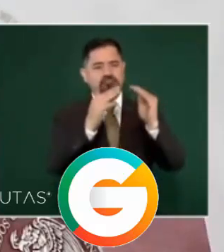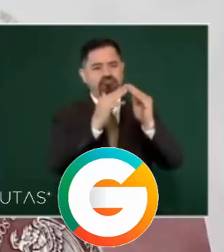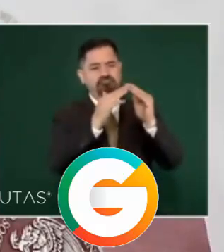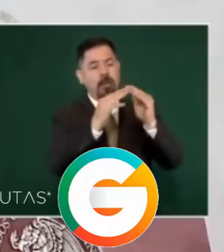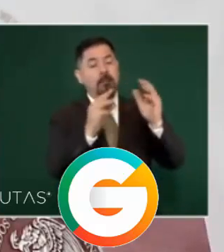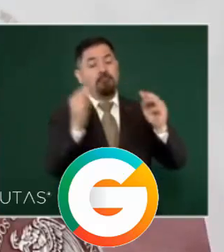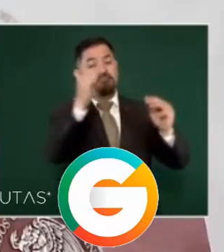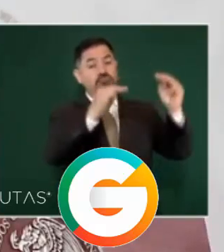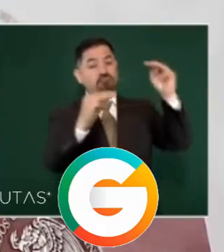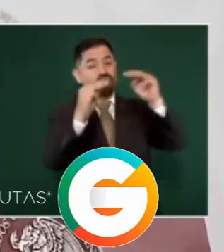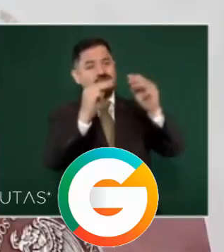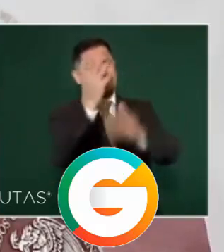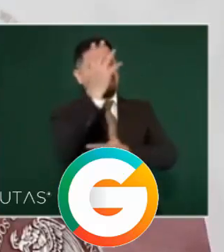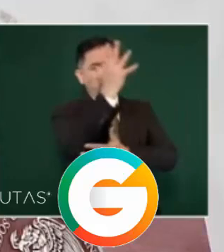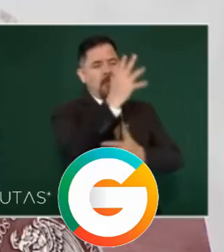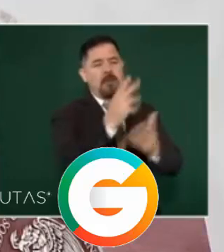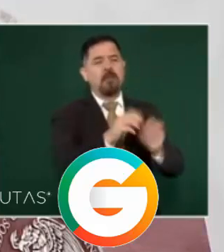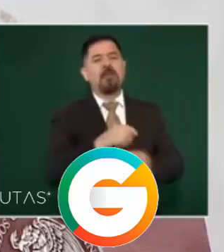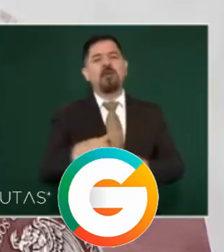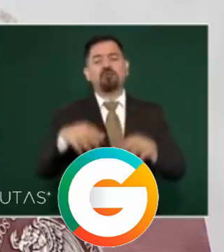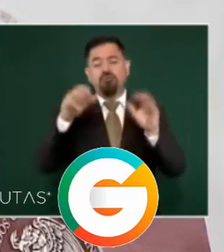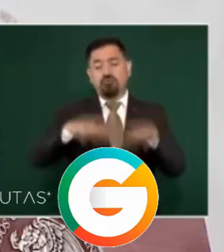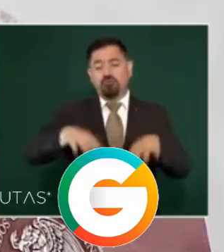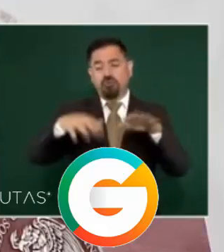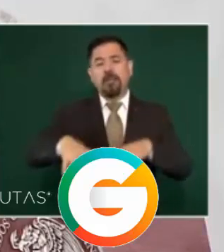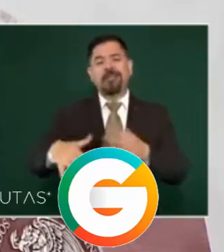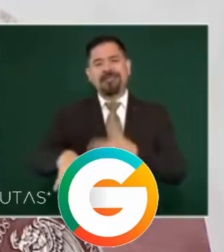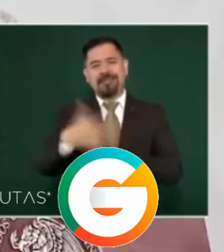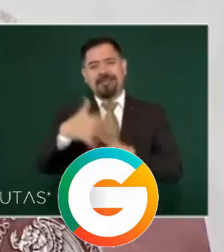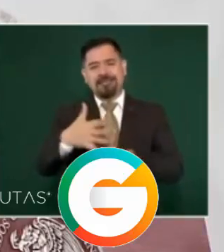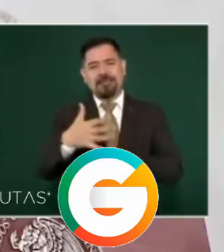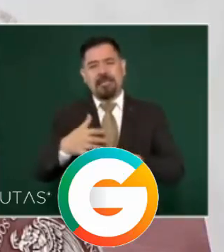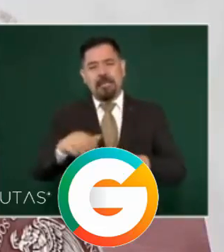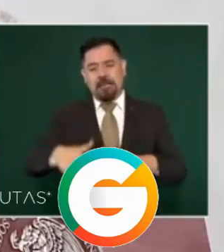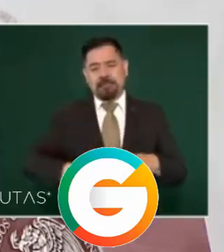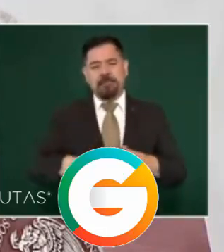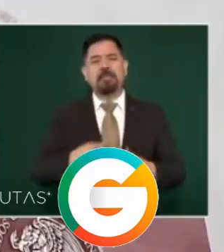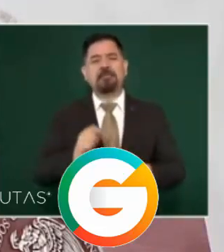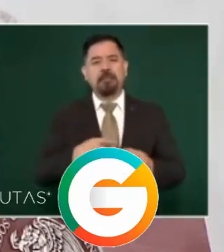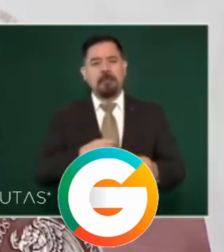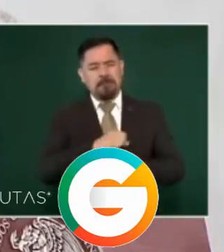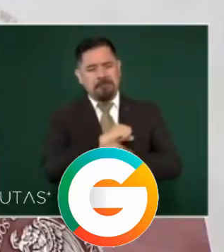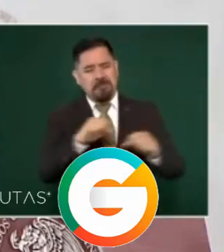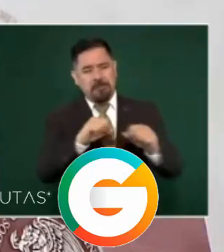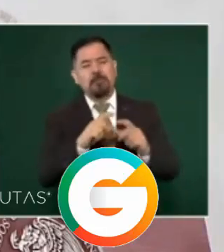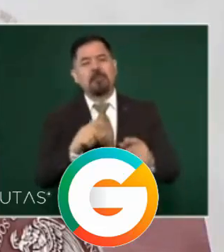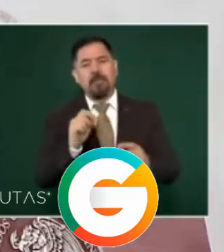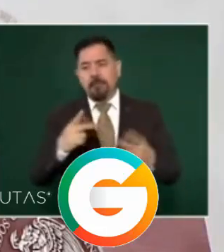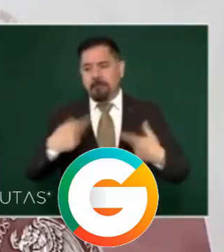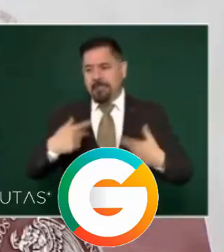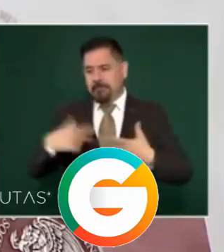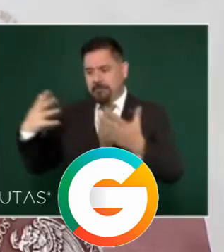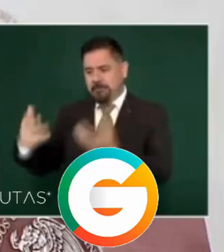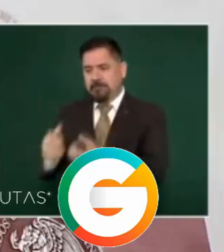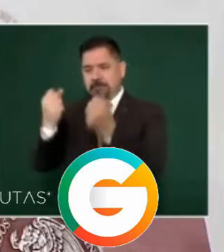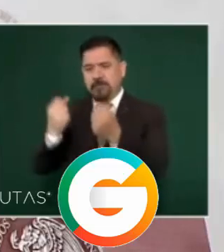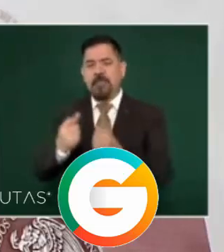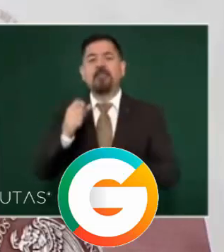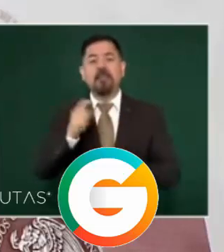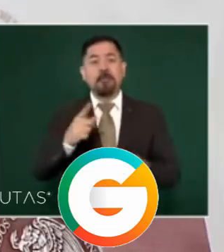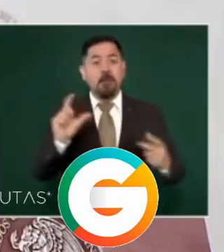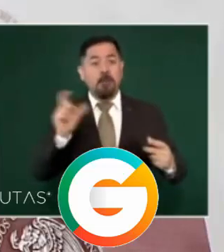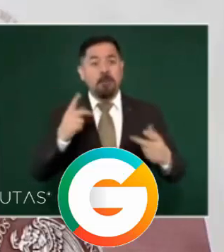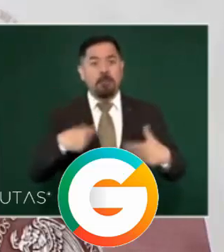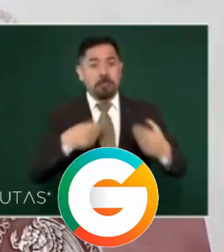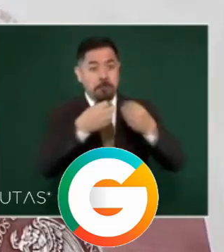lluvias, 15 accidentes, explosiones, rescate a personas. En cuanto a la búsqueda y